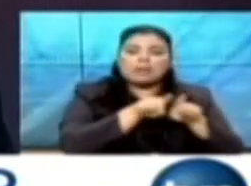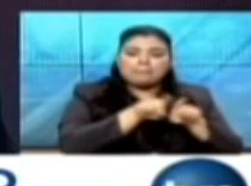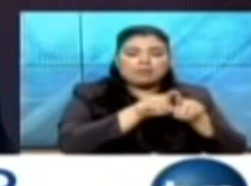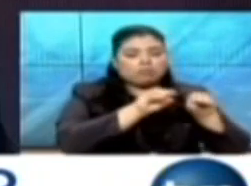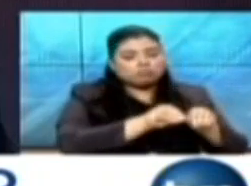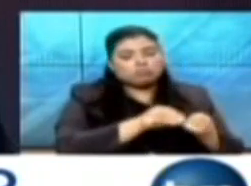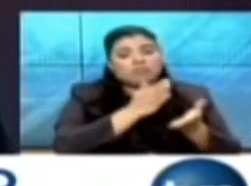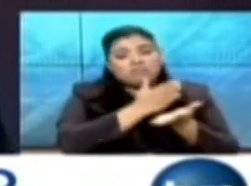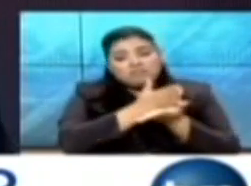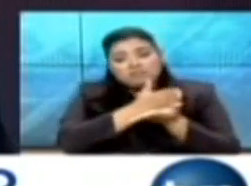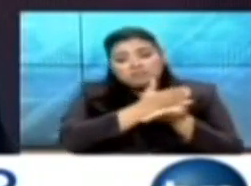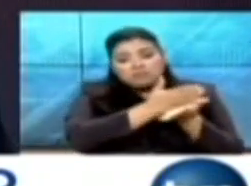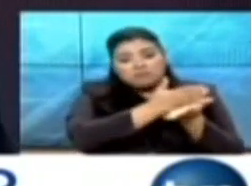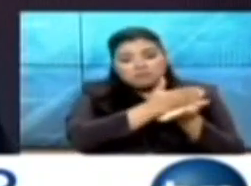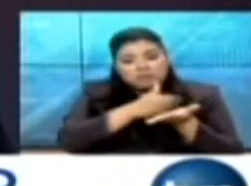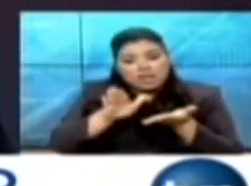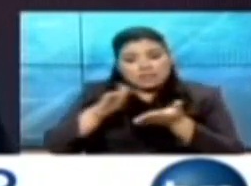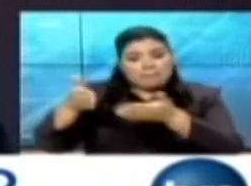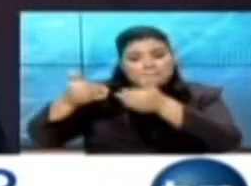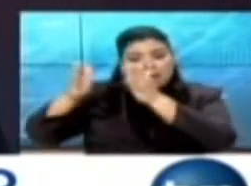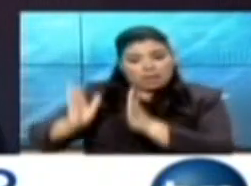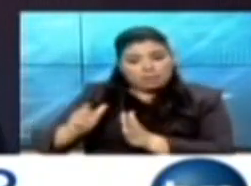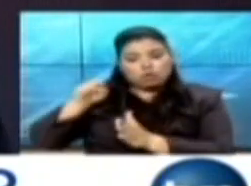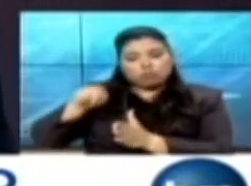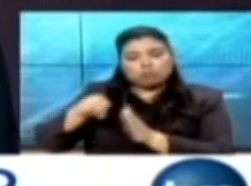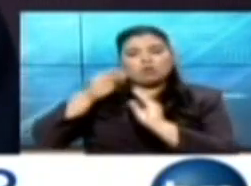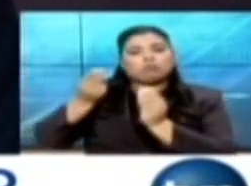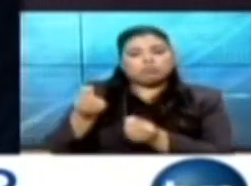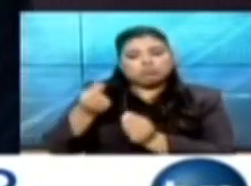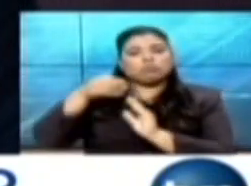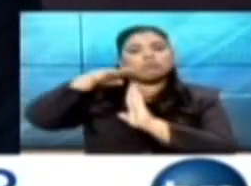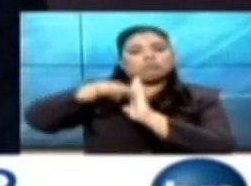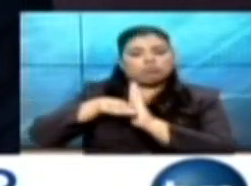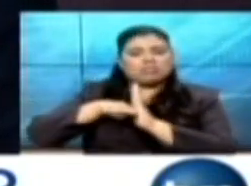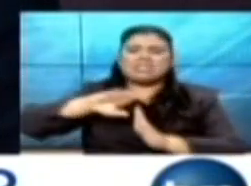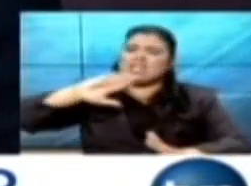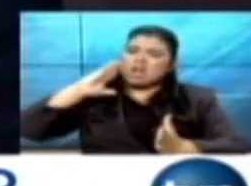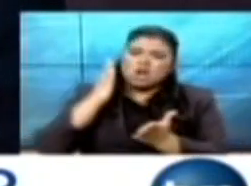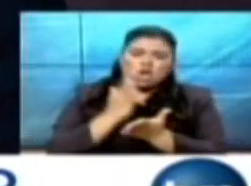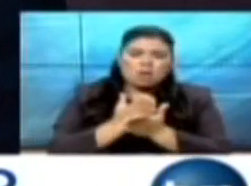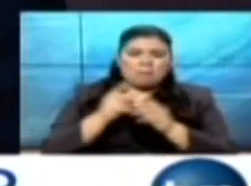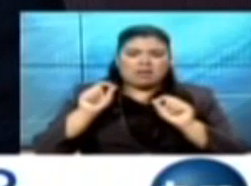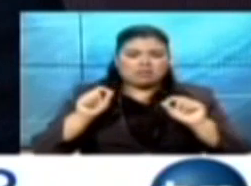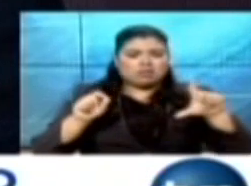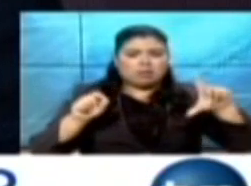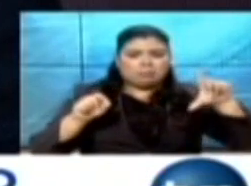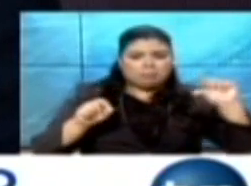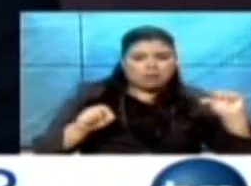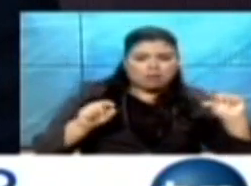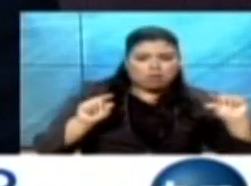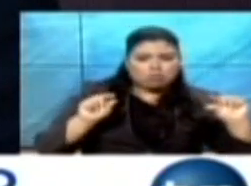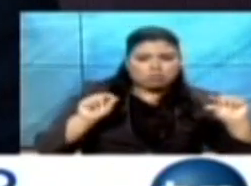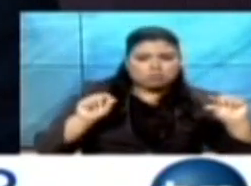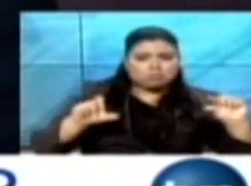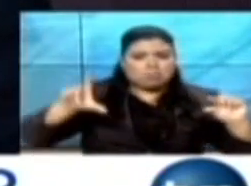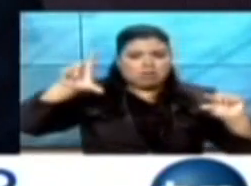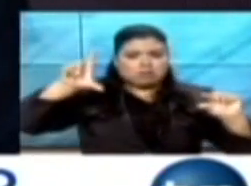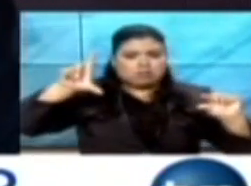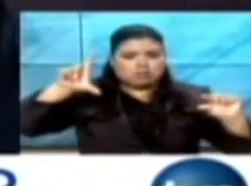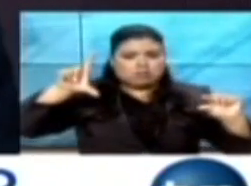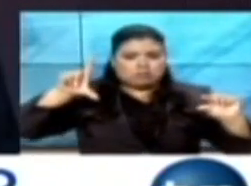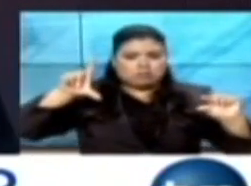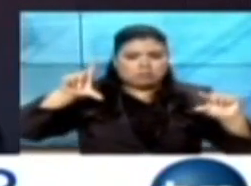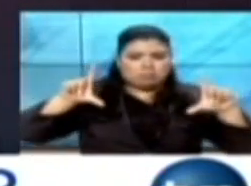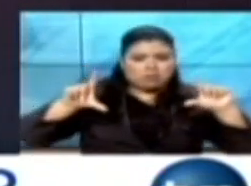consumidor. Basta la anarquía del mercado. Es importante decirle al pueblo panameño que los